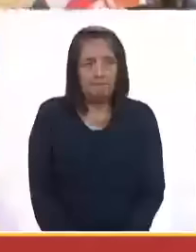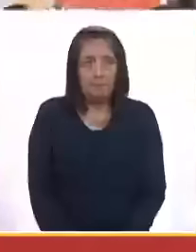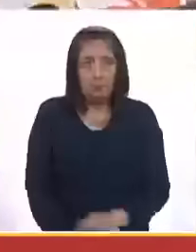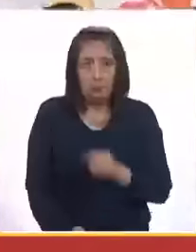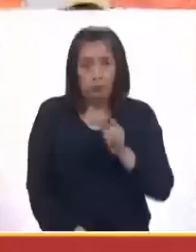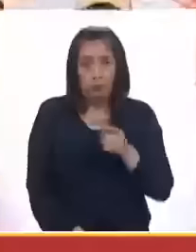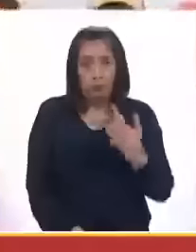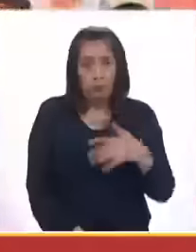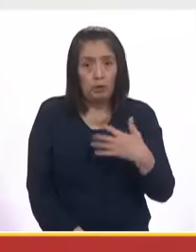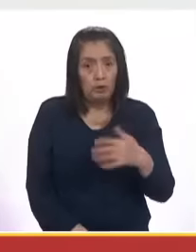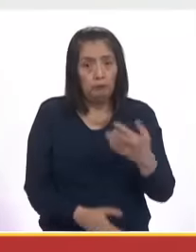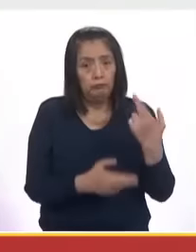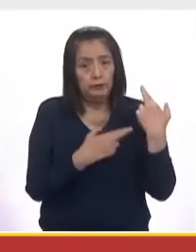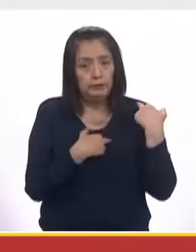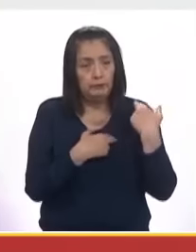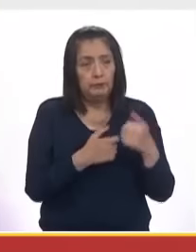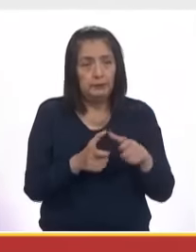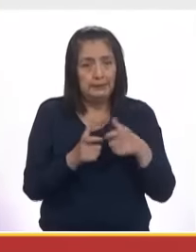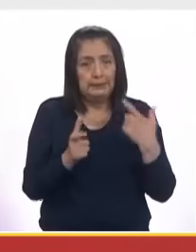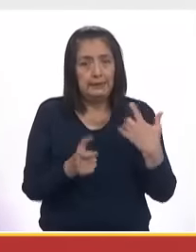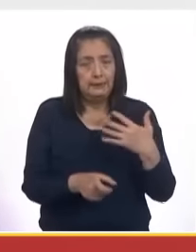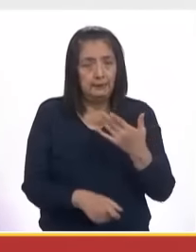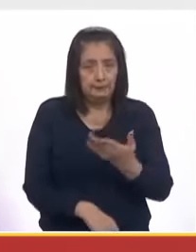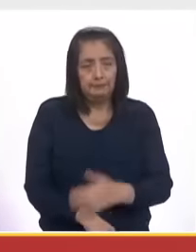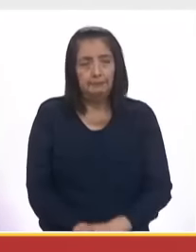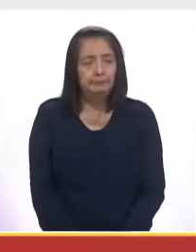Tienes una gran responsabilidad.